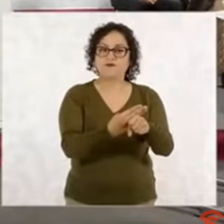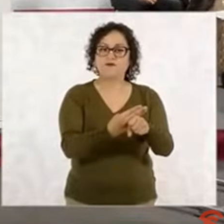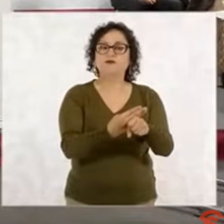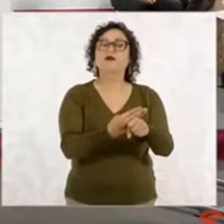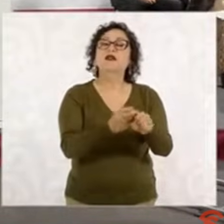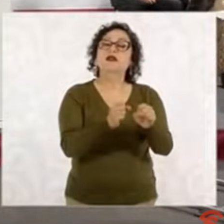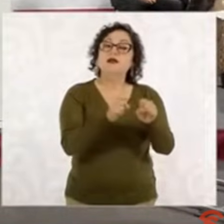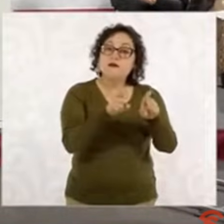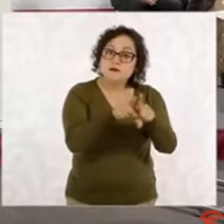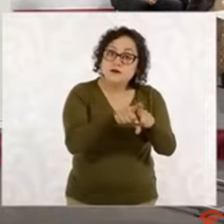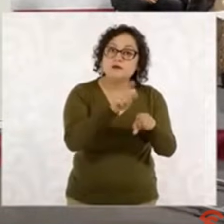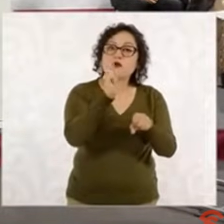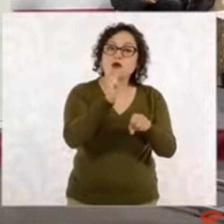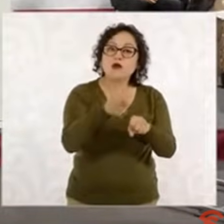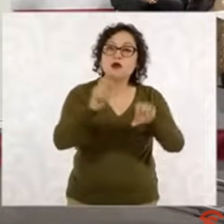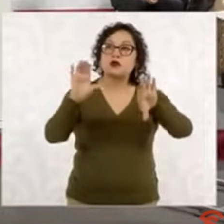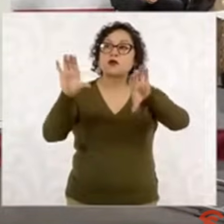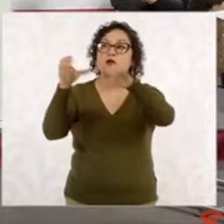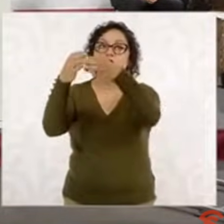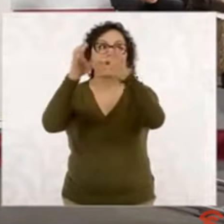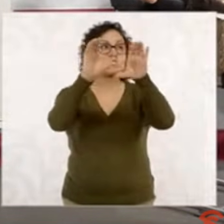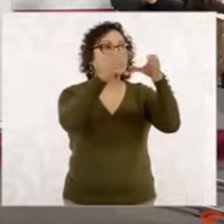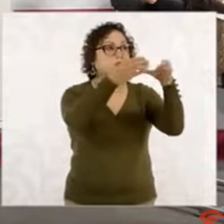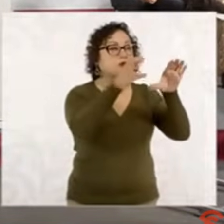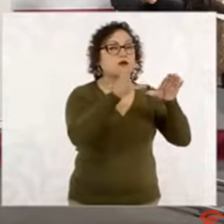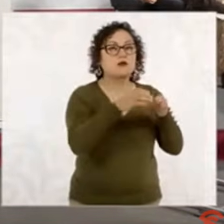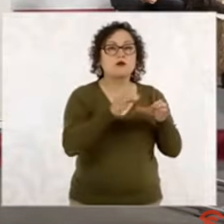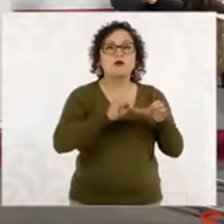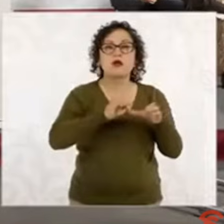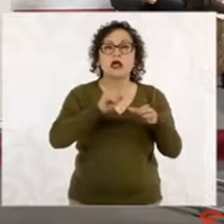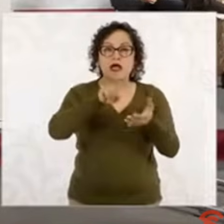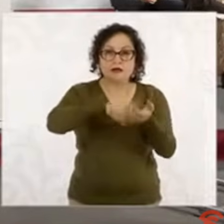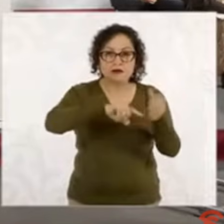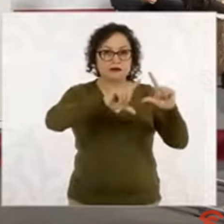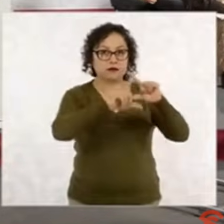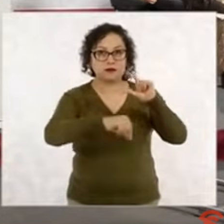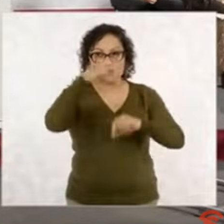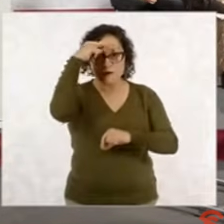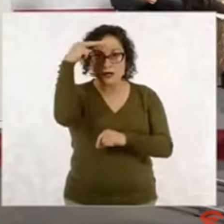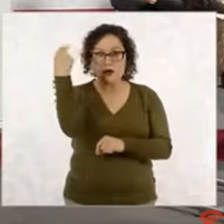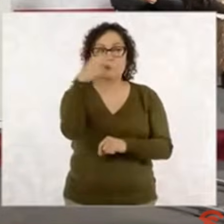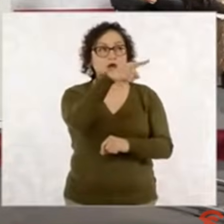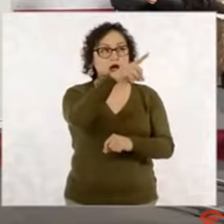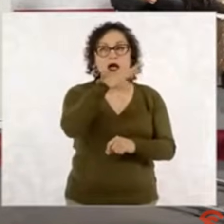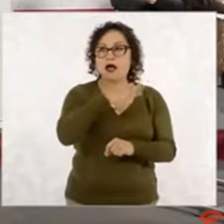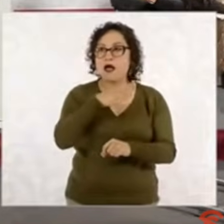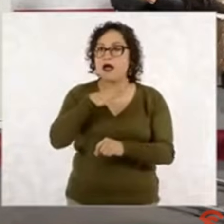sistemas comunitarios de agua que operan en distintas zonas del país. Adelante.